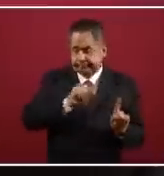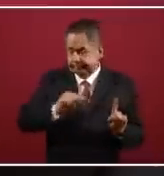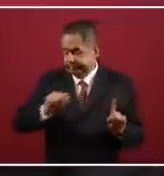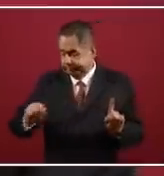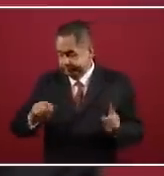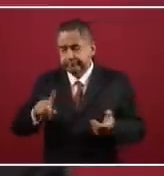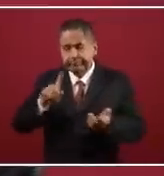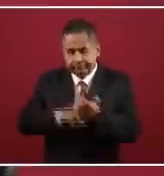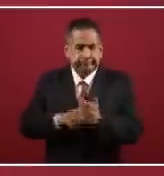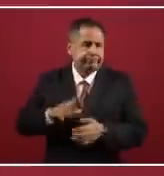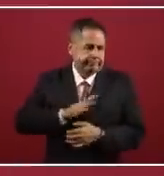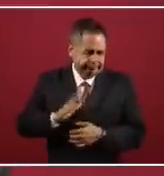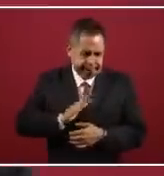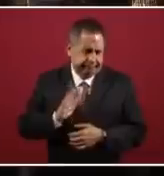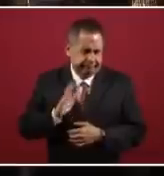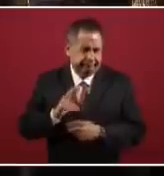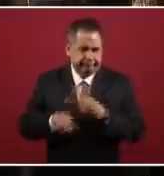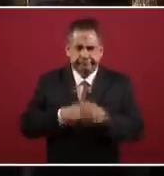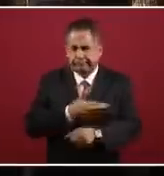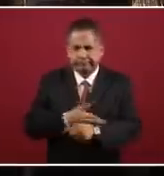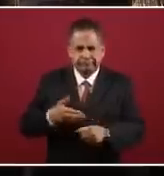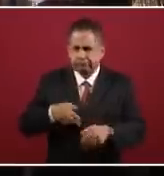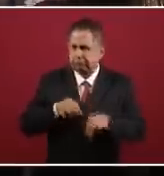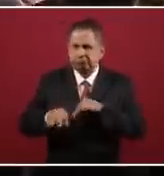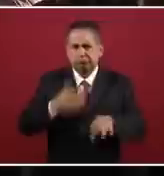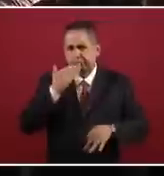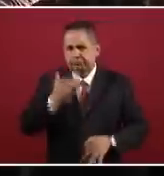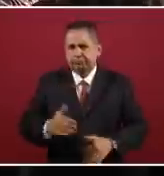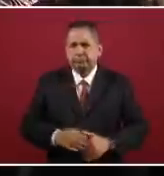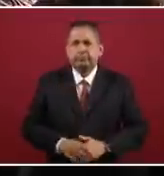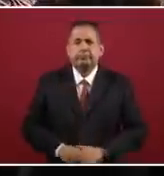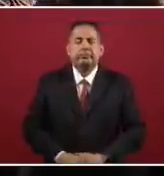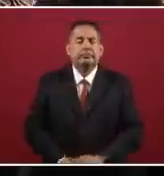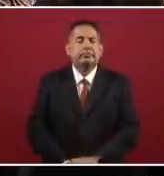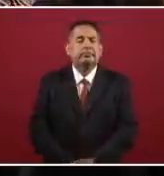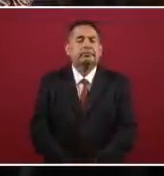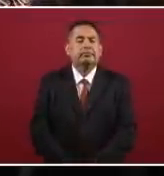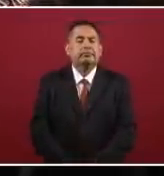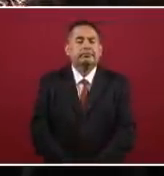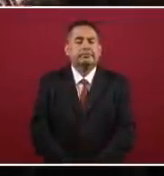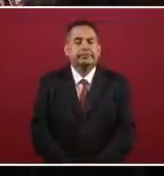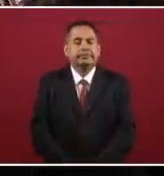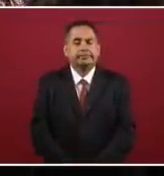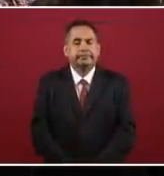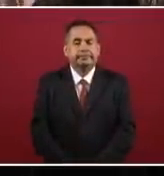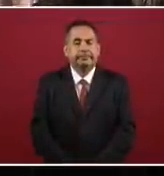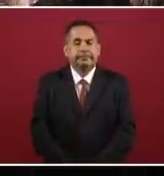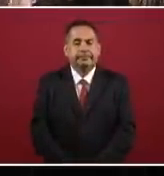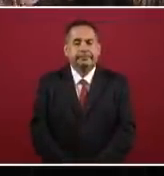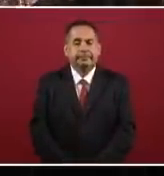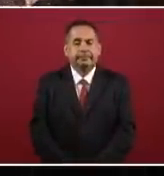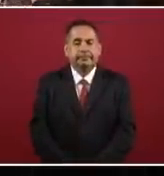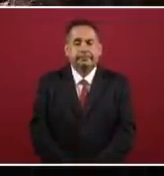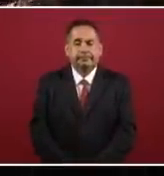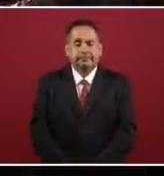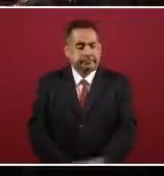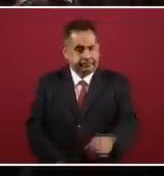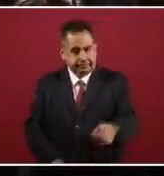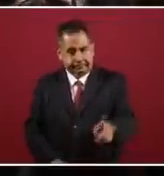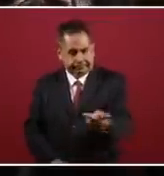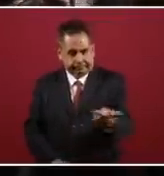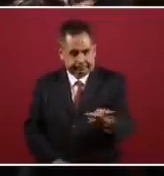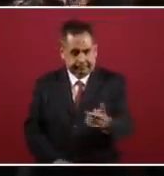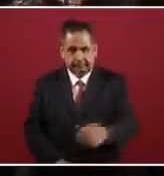distritales, territoriales están funcionando. ¿Sí? Muy bien. A ver, las compañeras, las